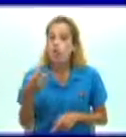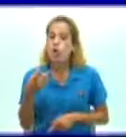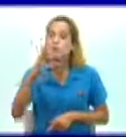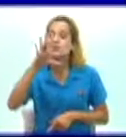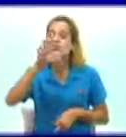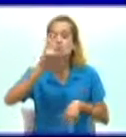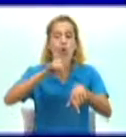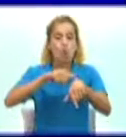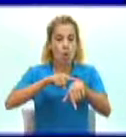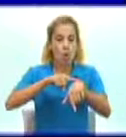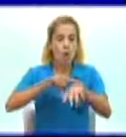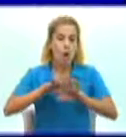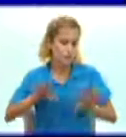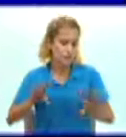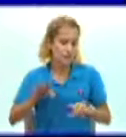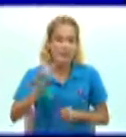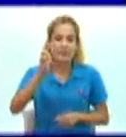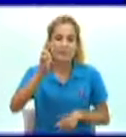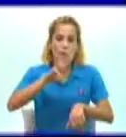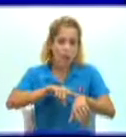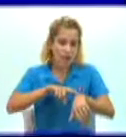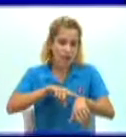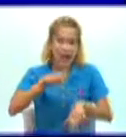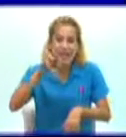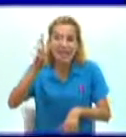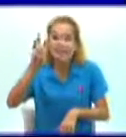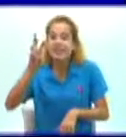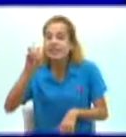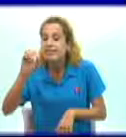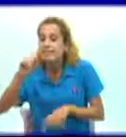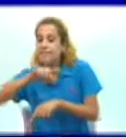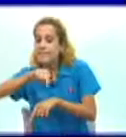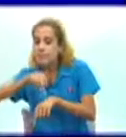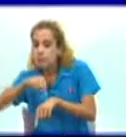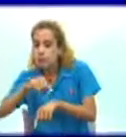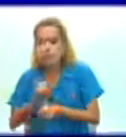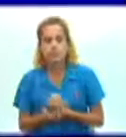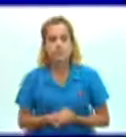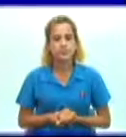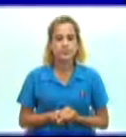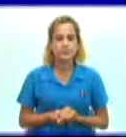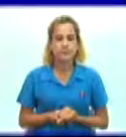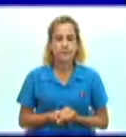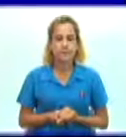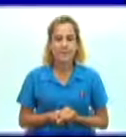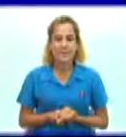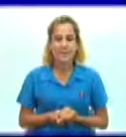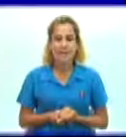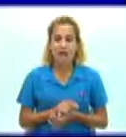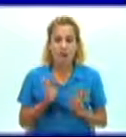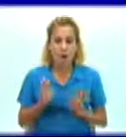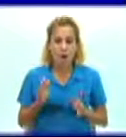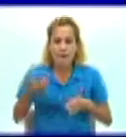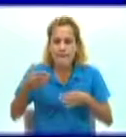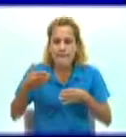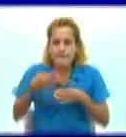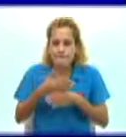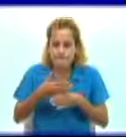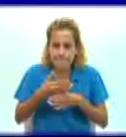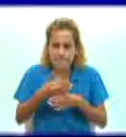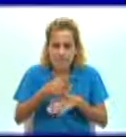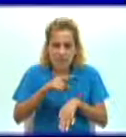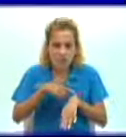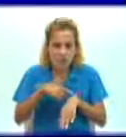30 minutos. Si en una hora recorre 80 kilómetros, bueno, en media hora, ¿qué distancia